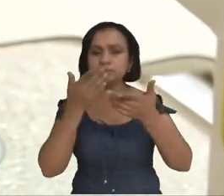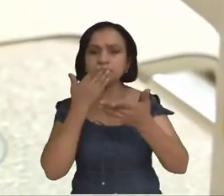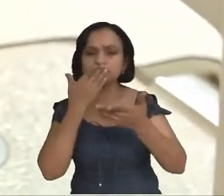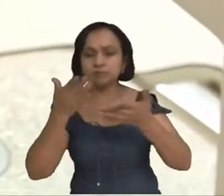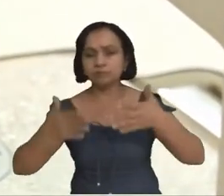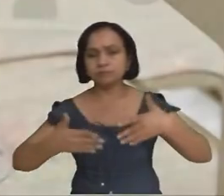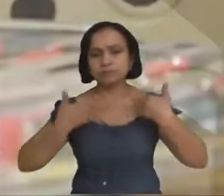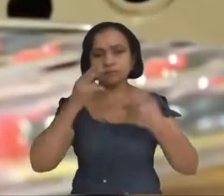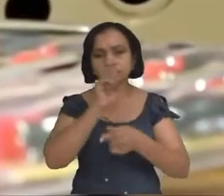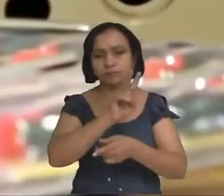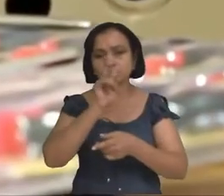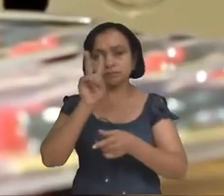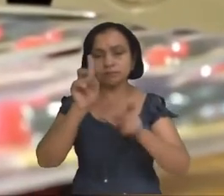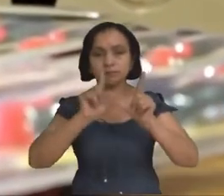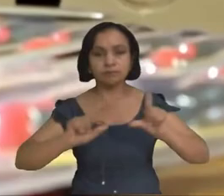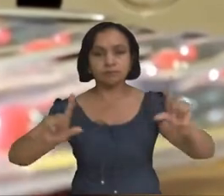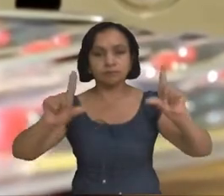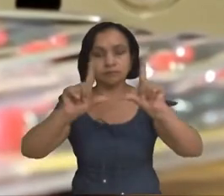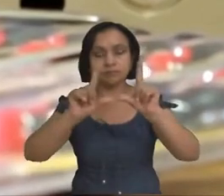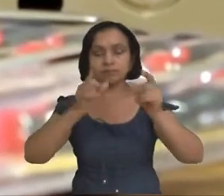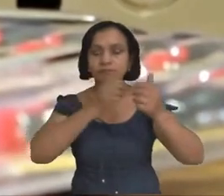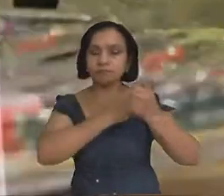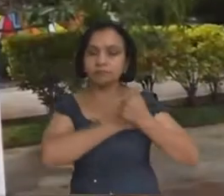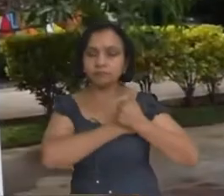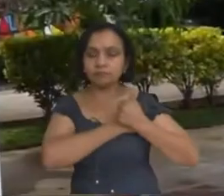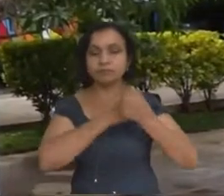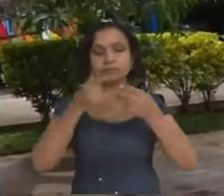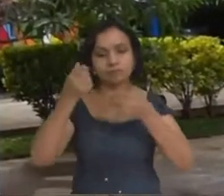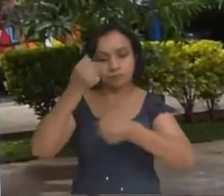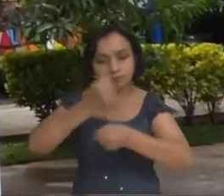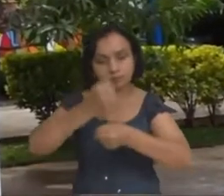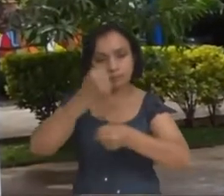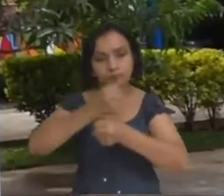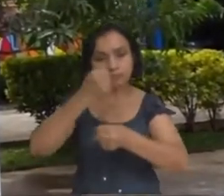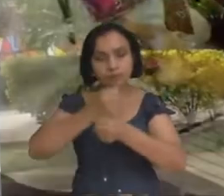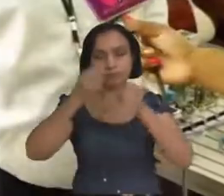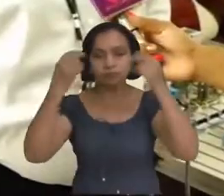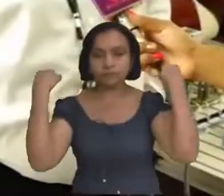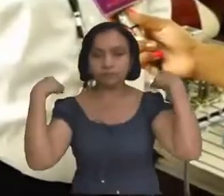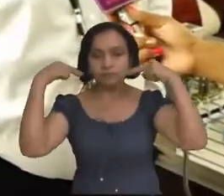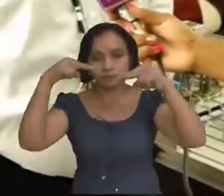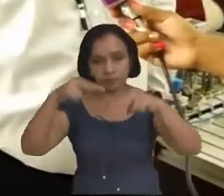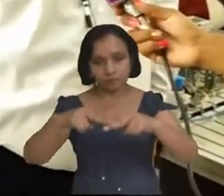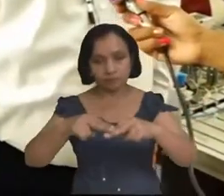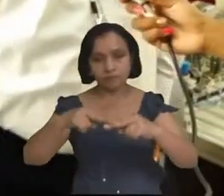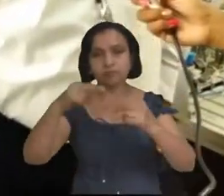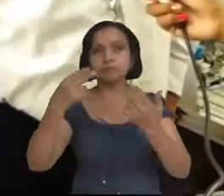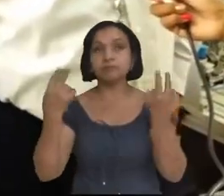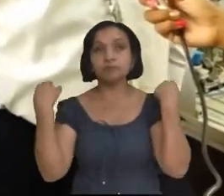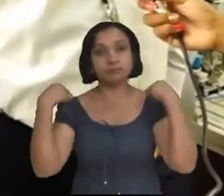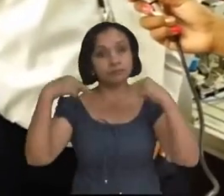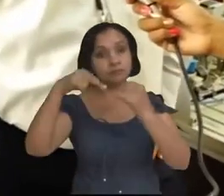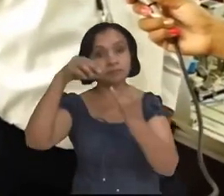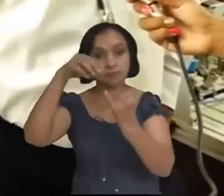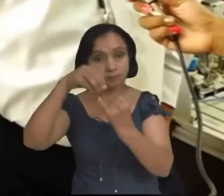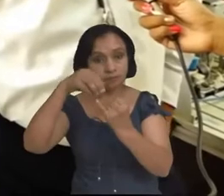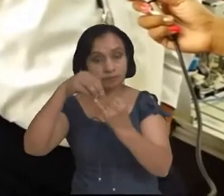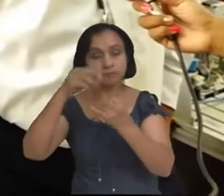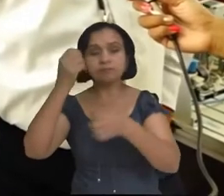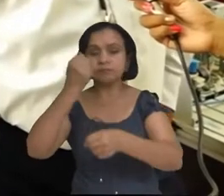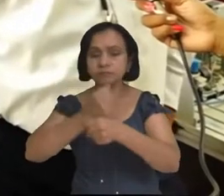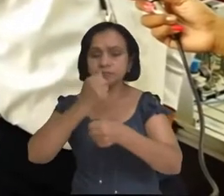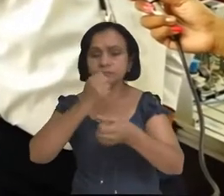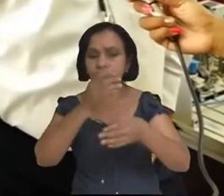los 22 espacios que con cariño preparan los trabajadores y educadores. Nosotros como docentes hemos tenido